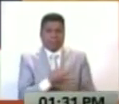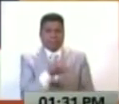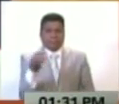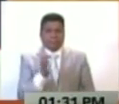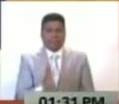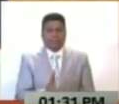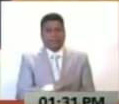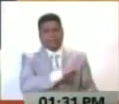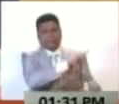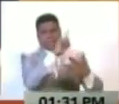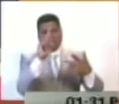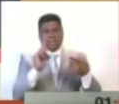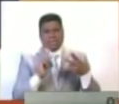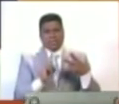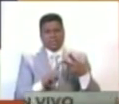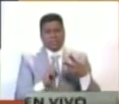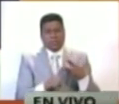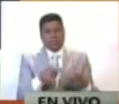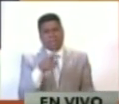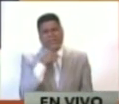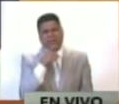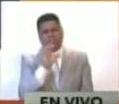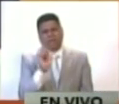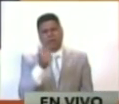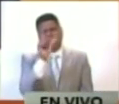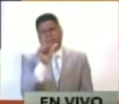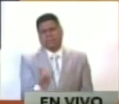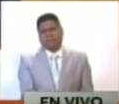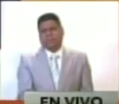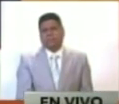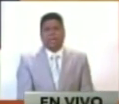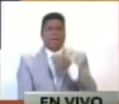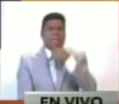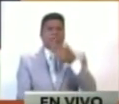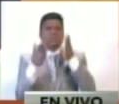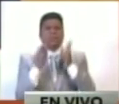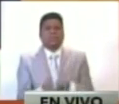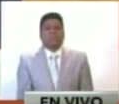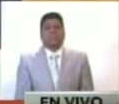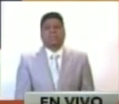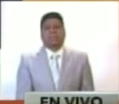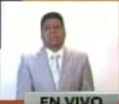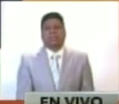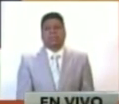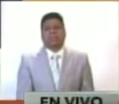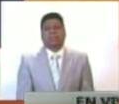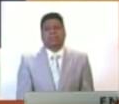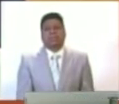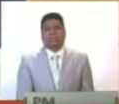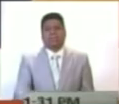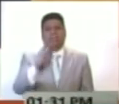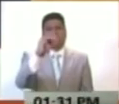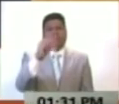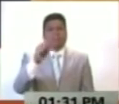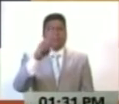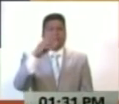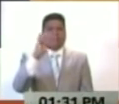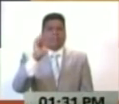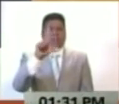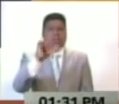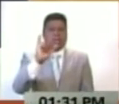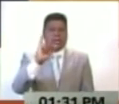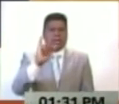La segunda pregunta viene de parte de la periodista Madeleine García de